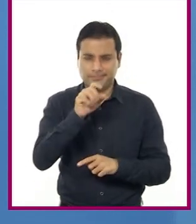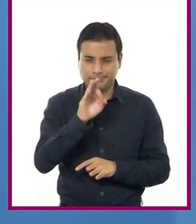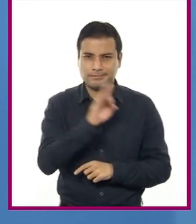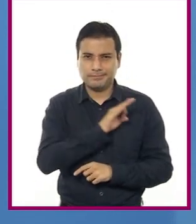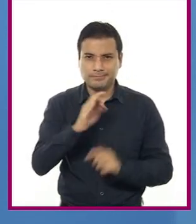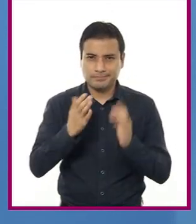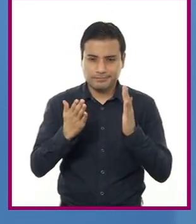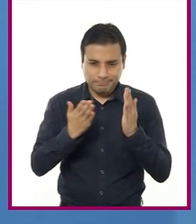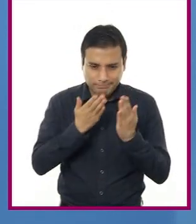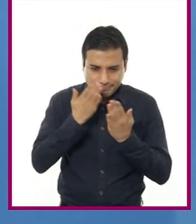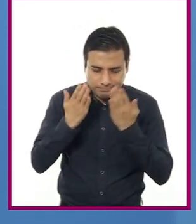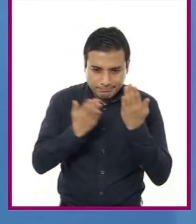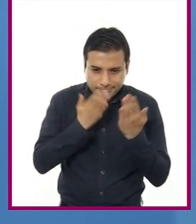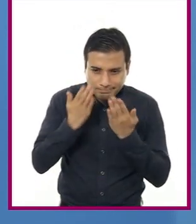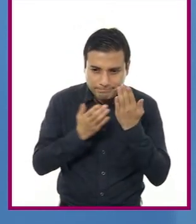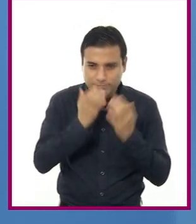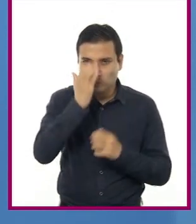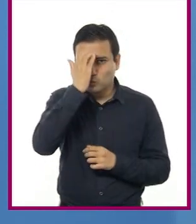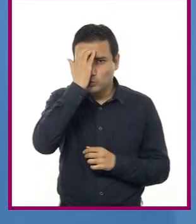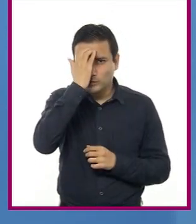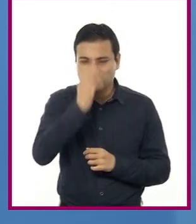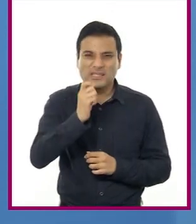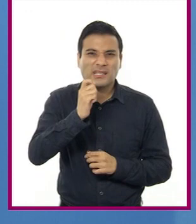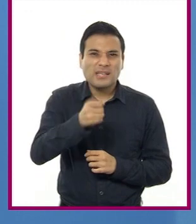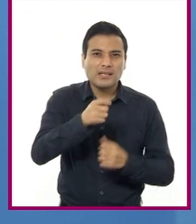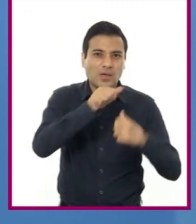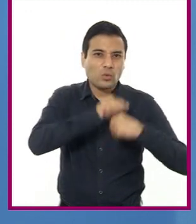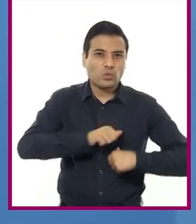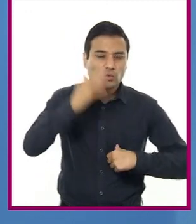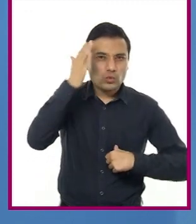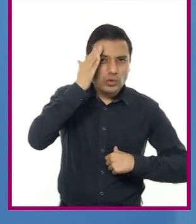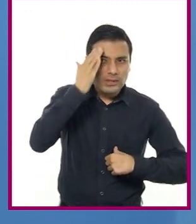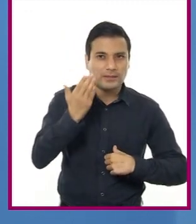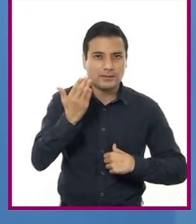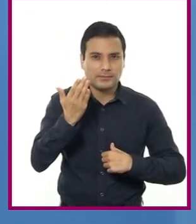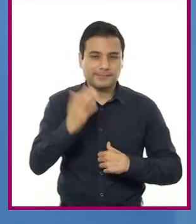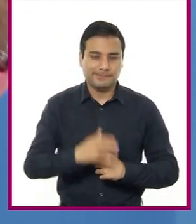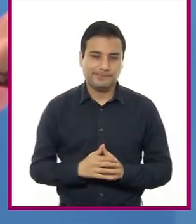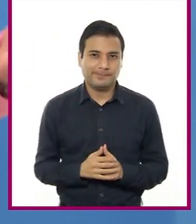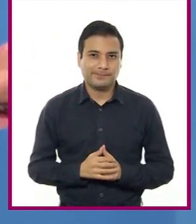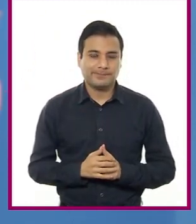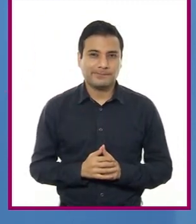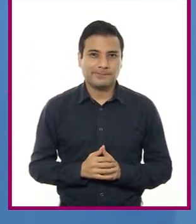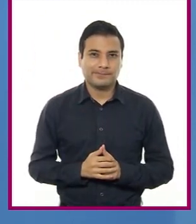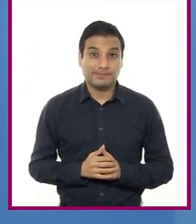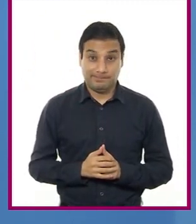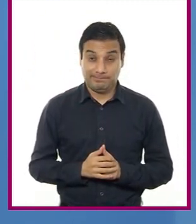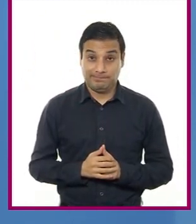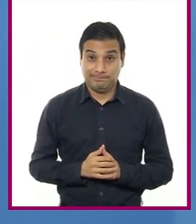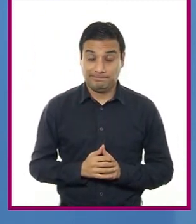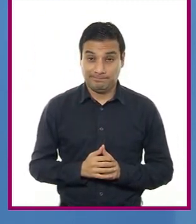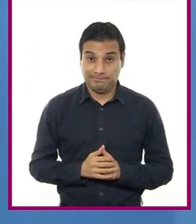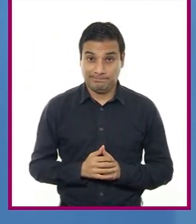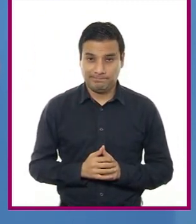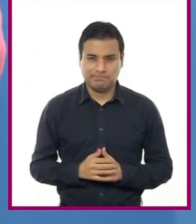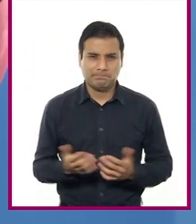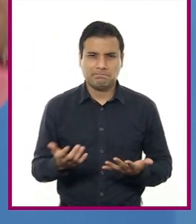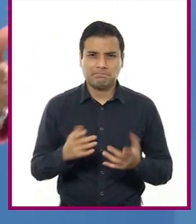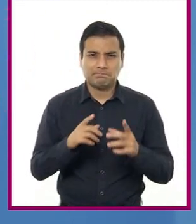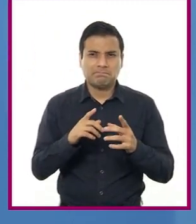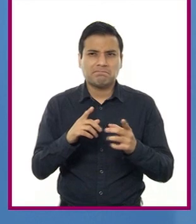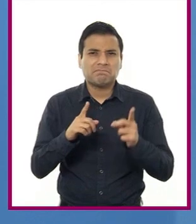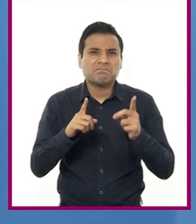primera mano las implicaciones de la autoridad y el poder público. Encontrarán la mayoría de ellos